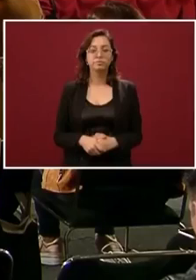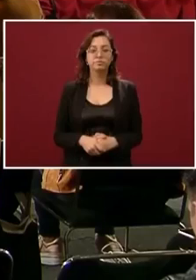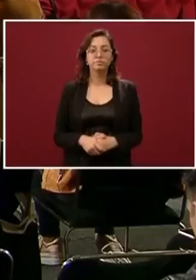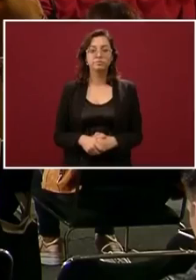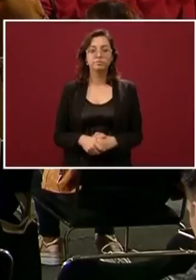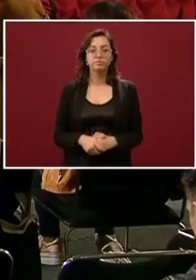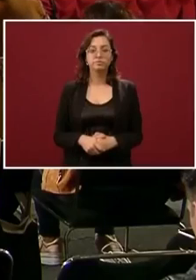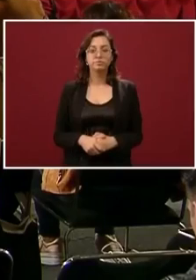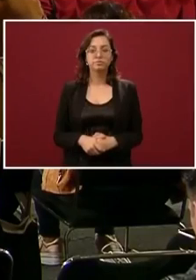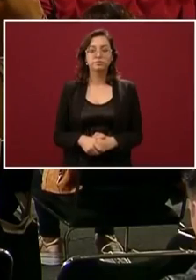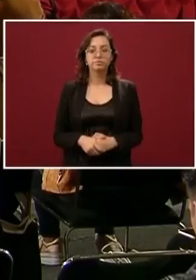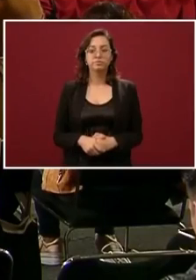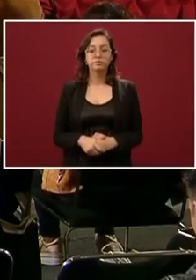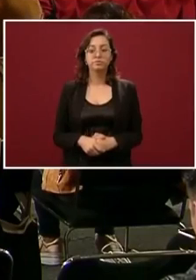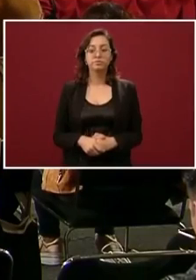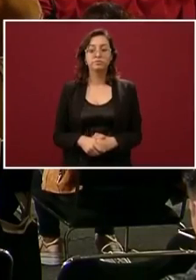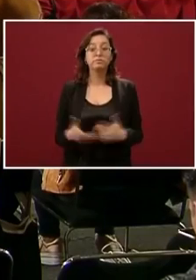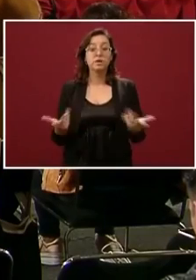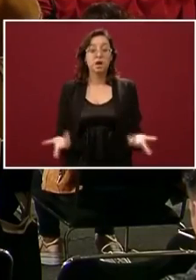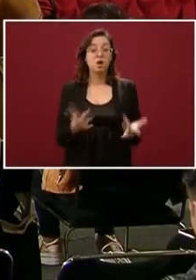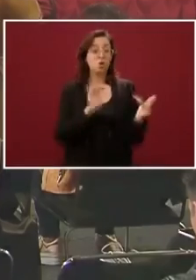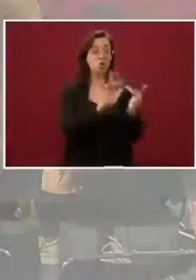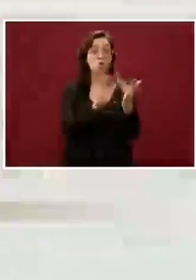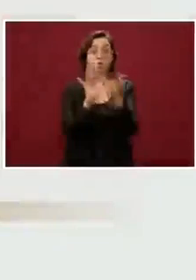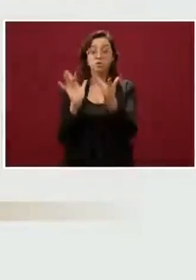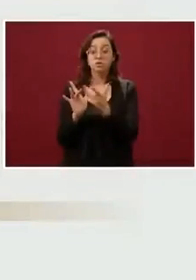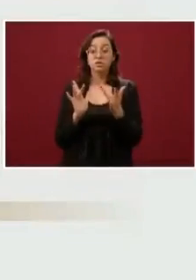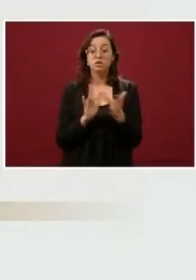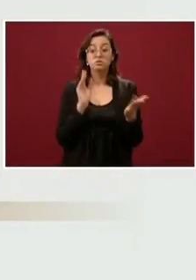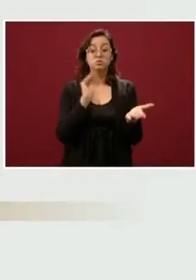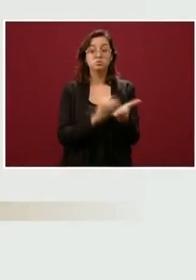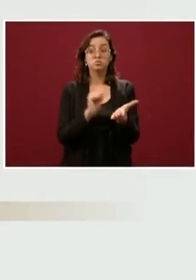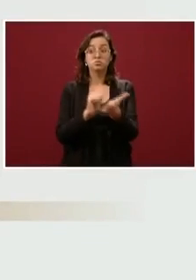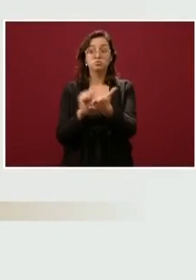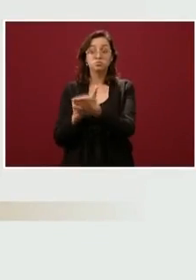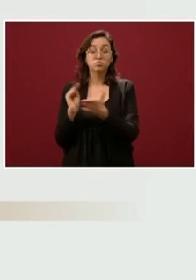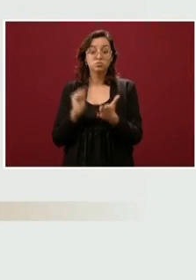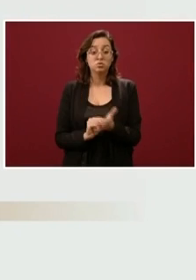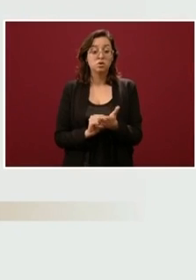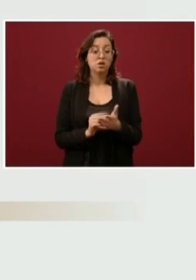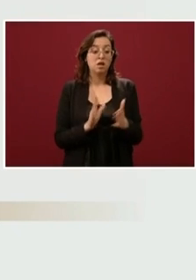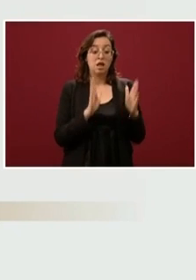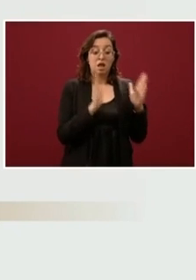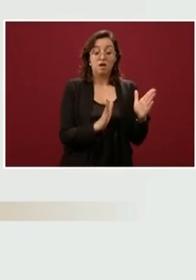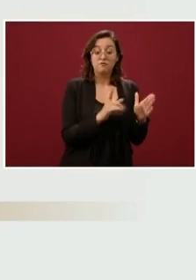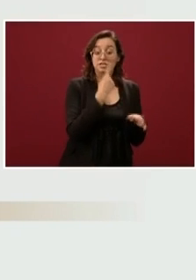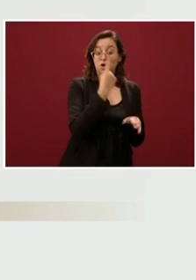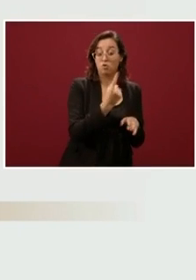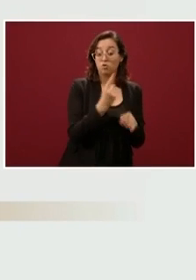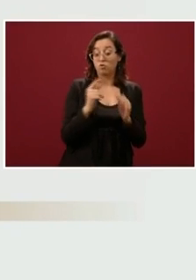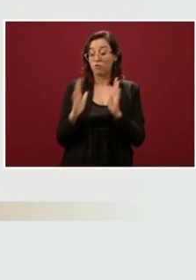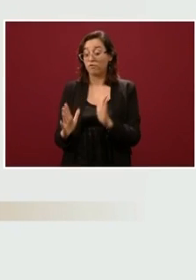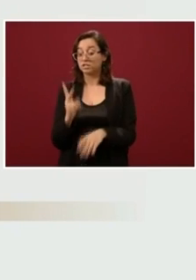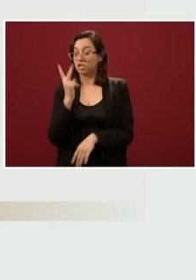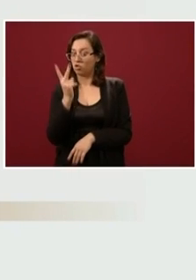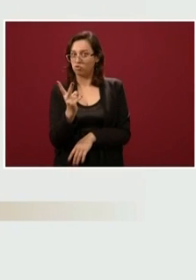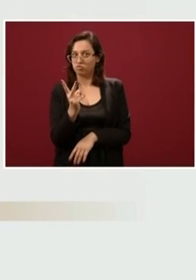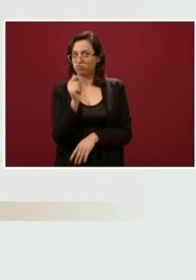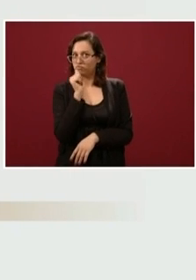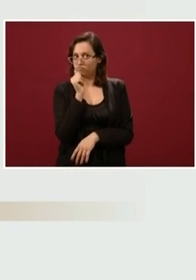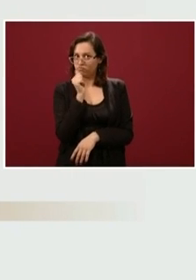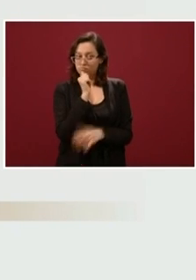El estudio de contactos se continúa, estamos en una fase de transición entre el escenario 1 y el escenario 2. Ya habíamos